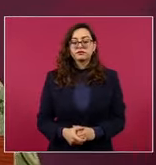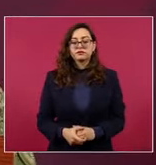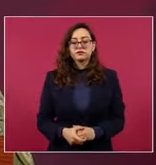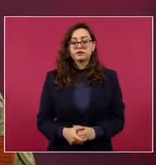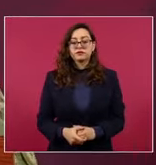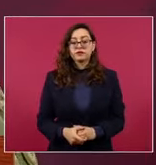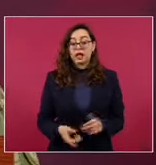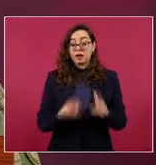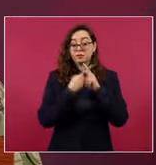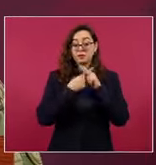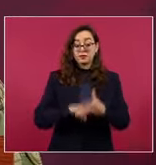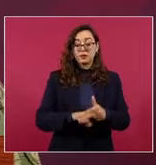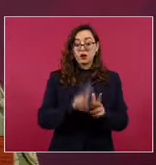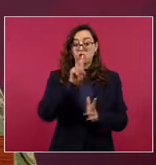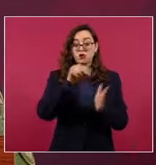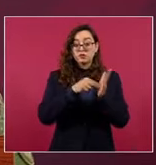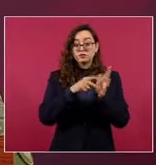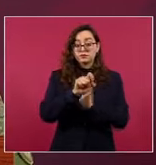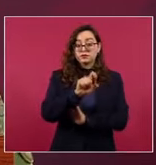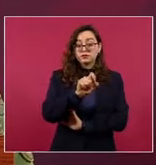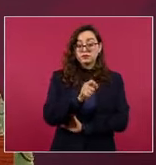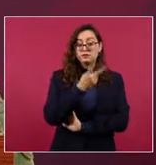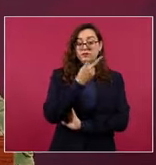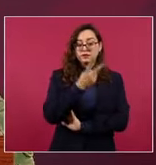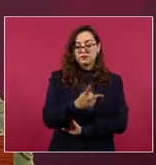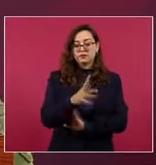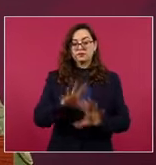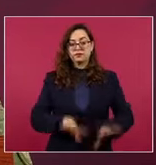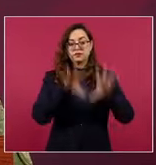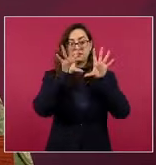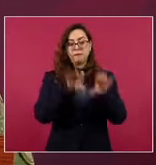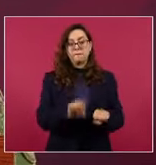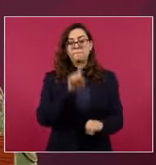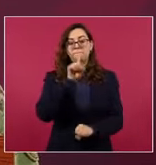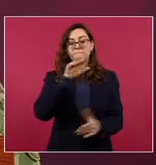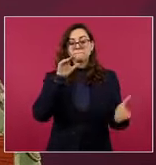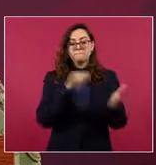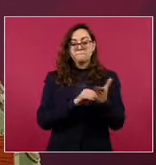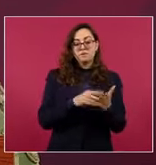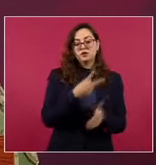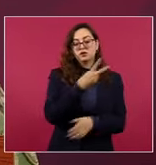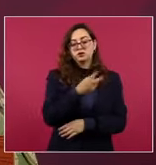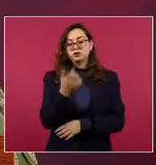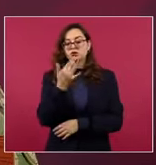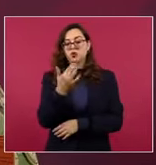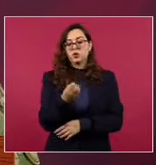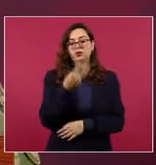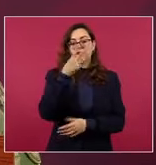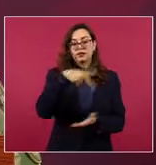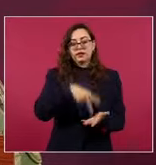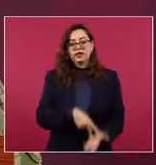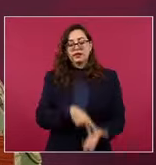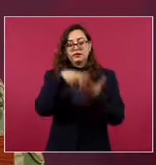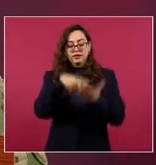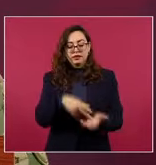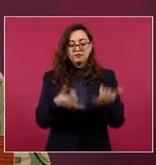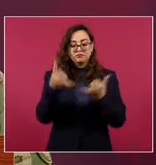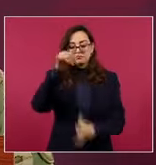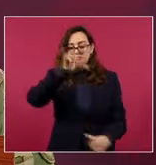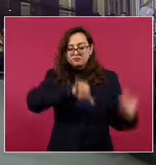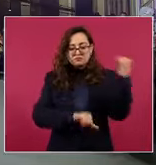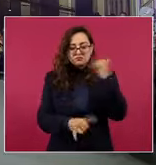a partir de 2022 nada más, 1.253 toneladas de precursores y sustancias químicas,